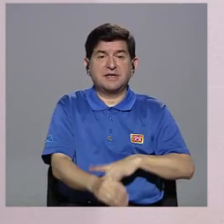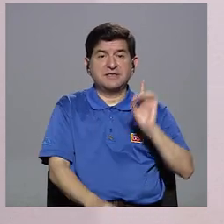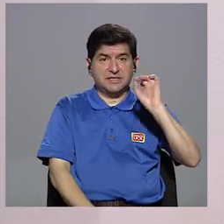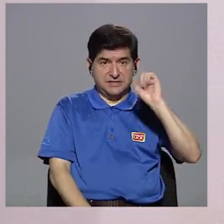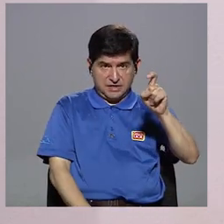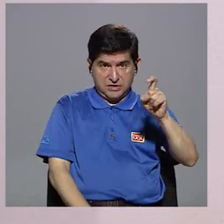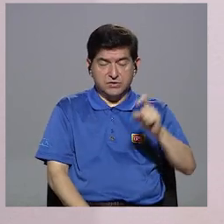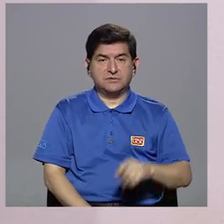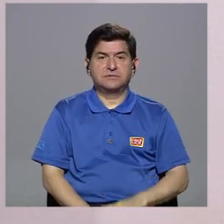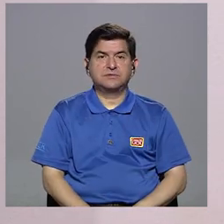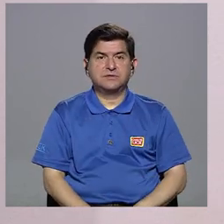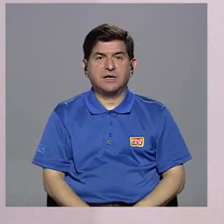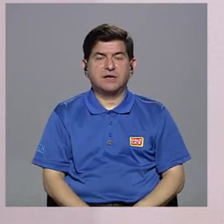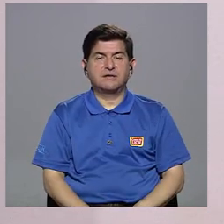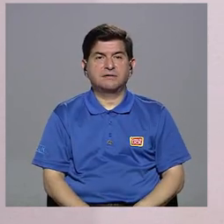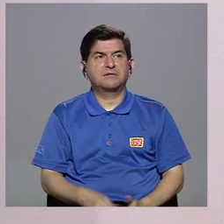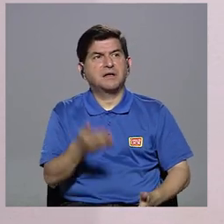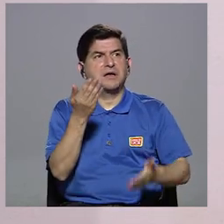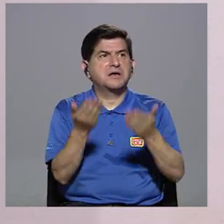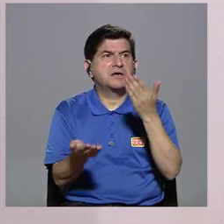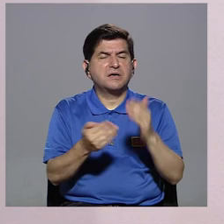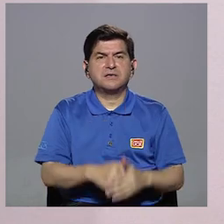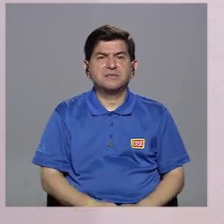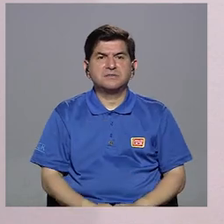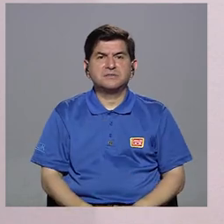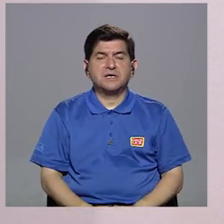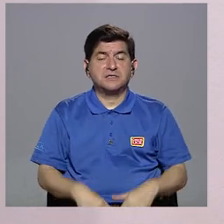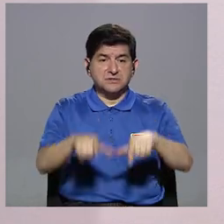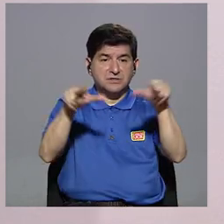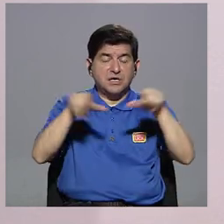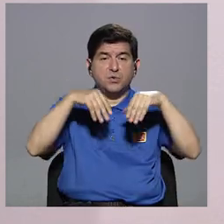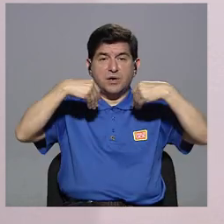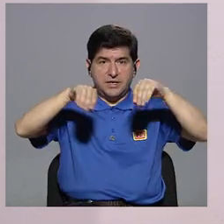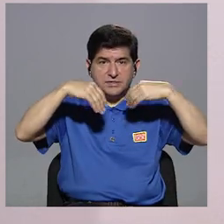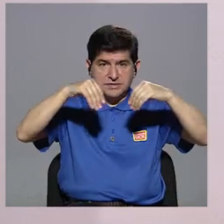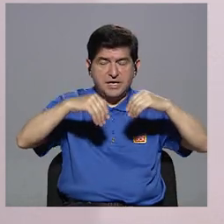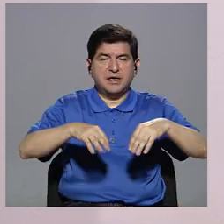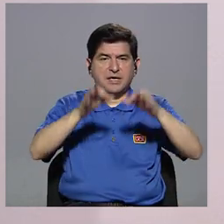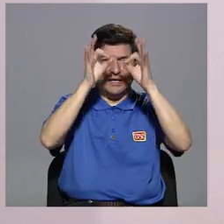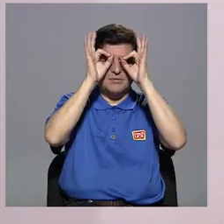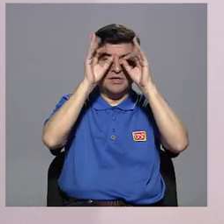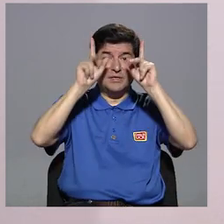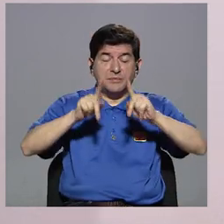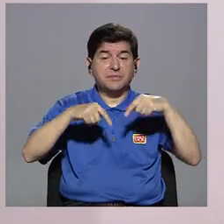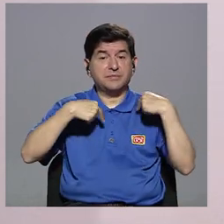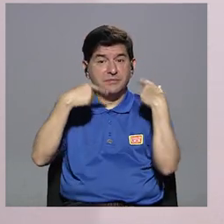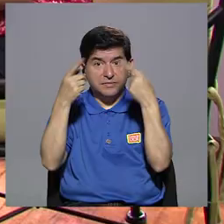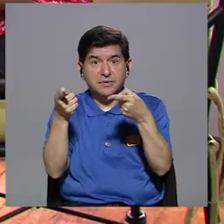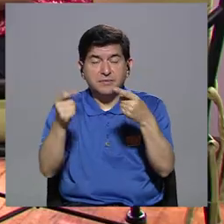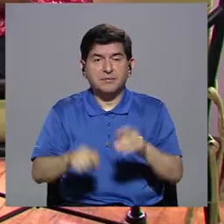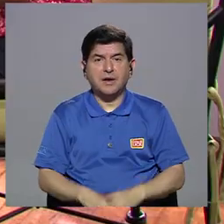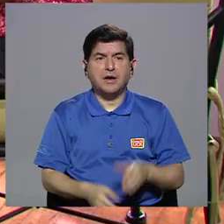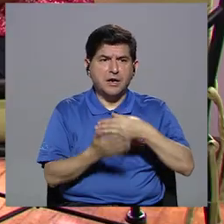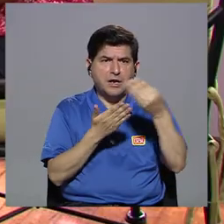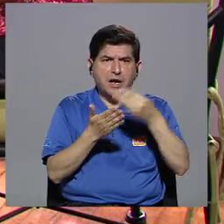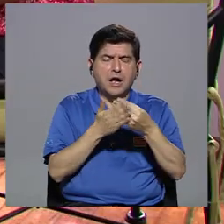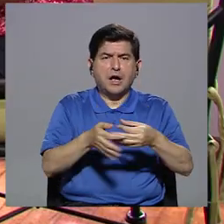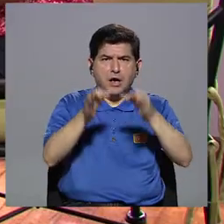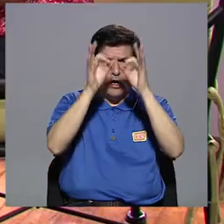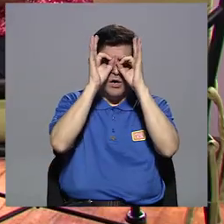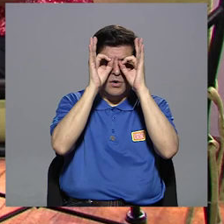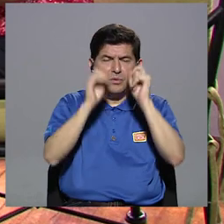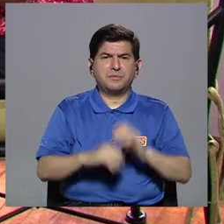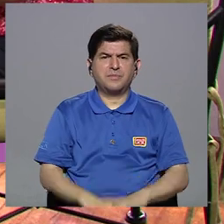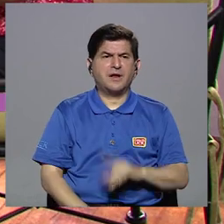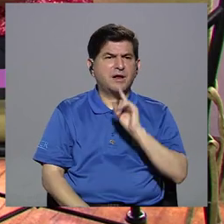diagnosticada en las ven en las tiendas donde venden anteojos porque los pacientes llegan a comprarse